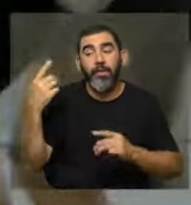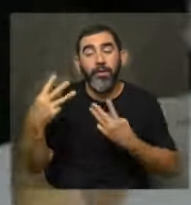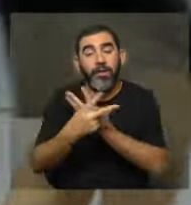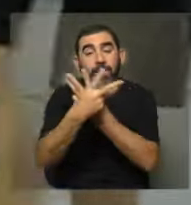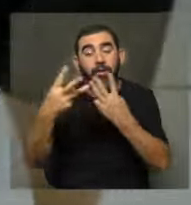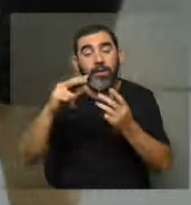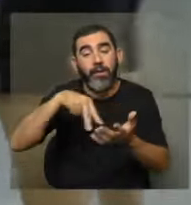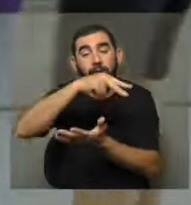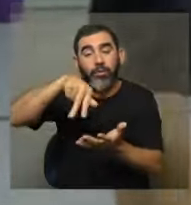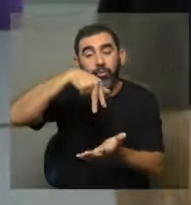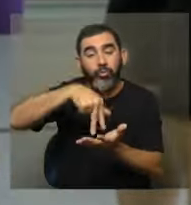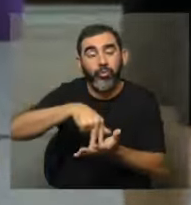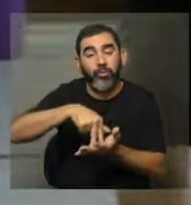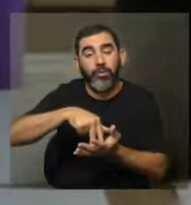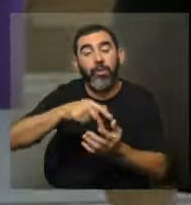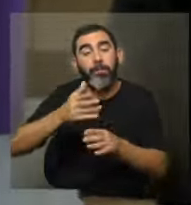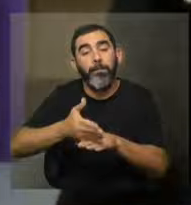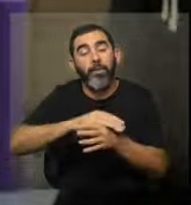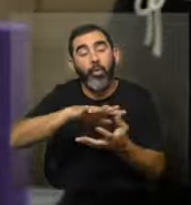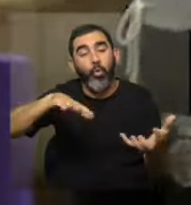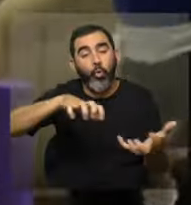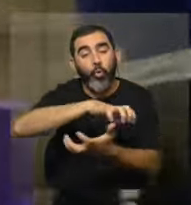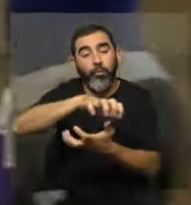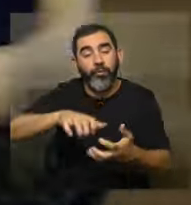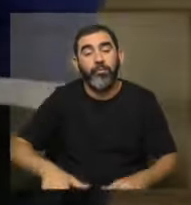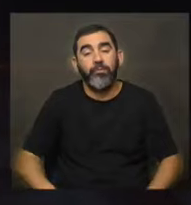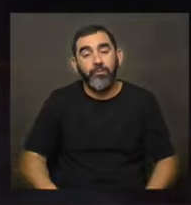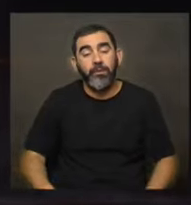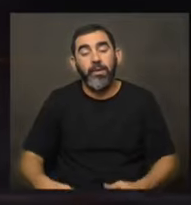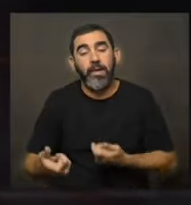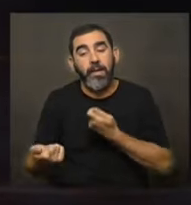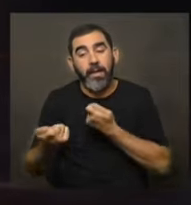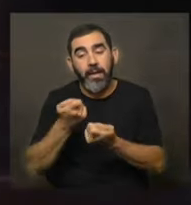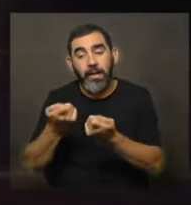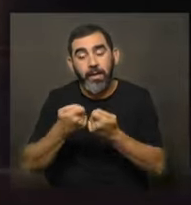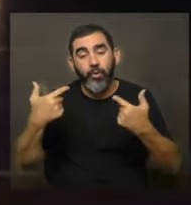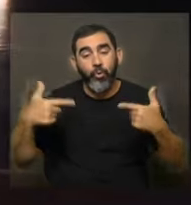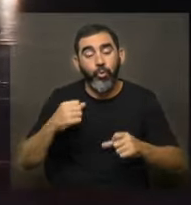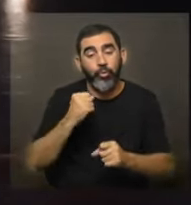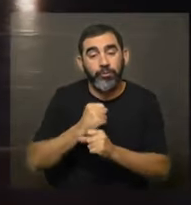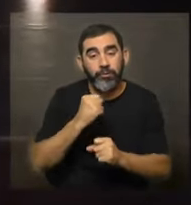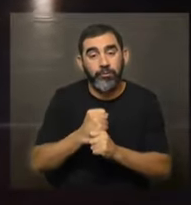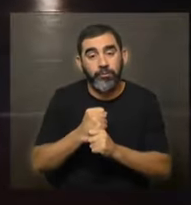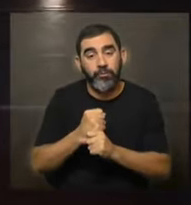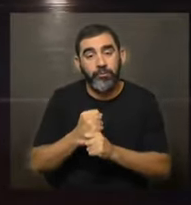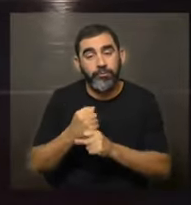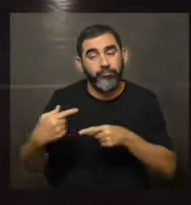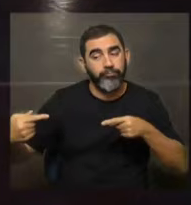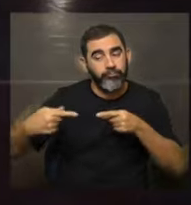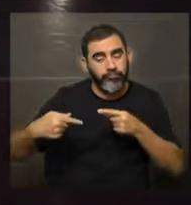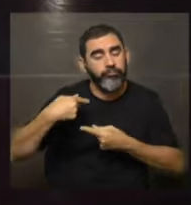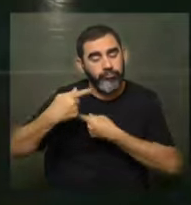del baled y se declararon en precon tras negociaciones en el Ministerio de trabajo las diferencias